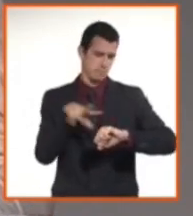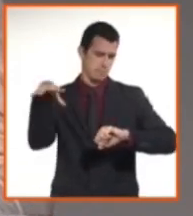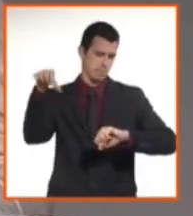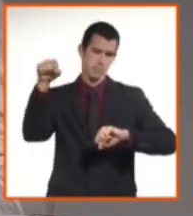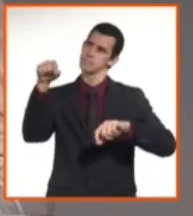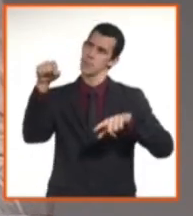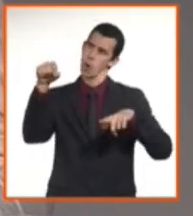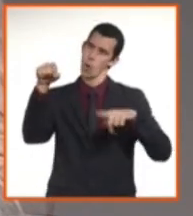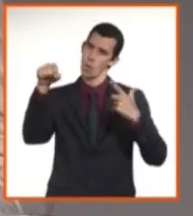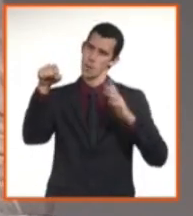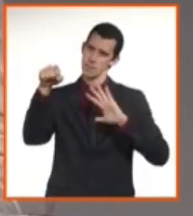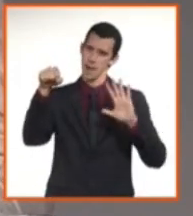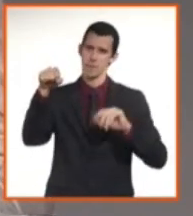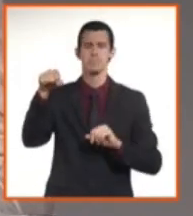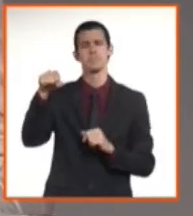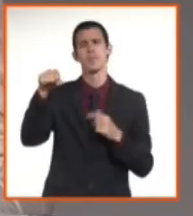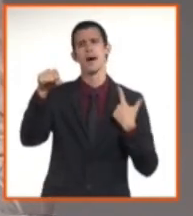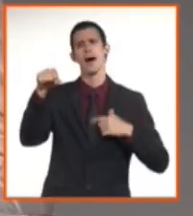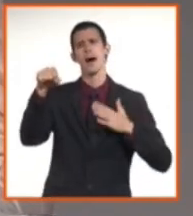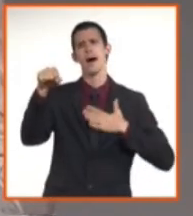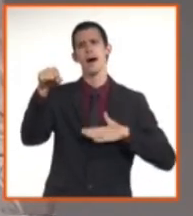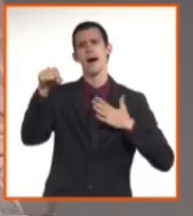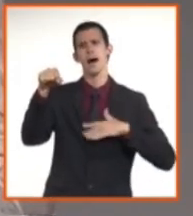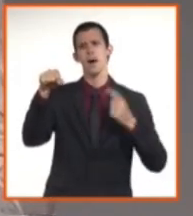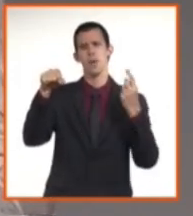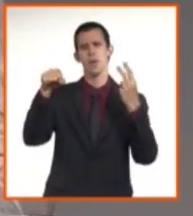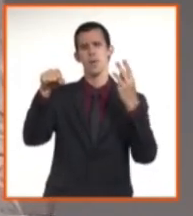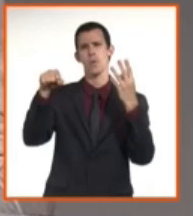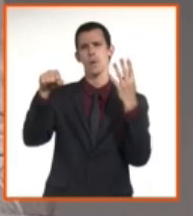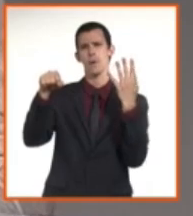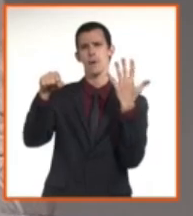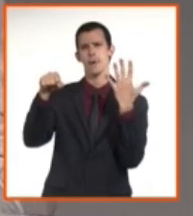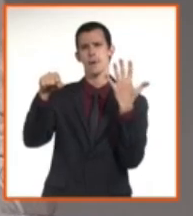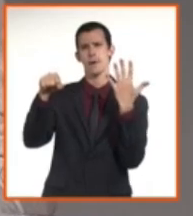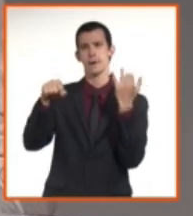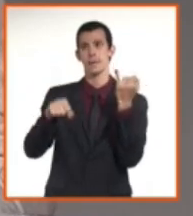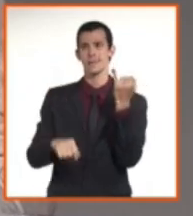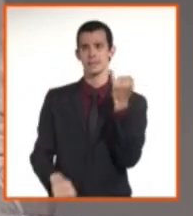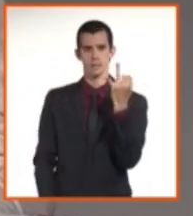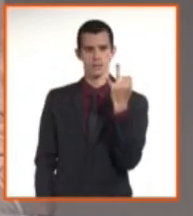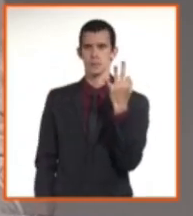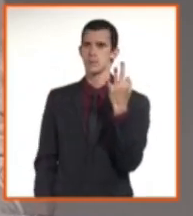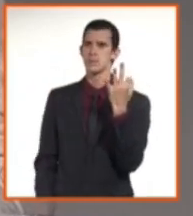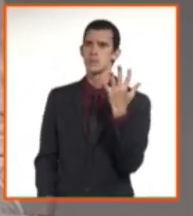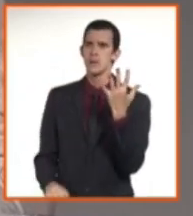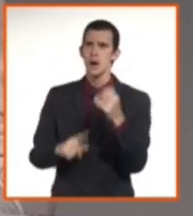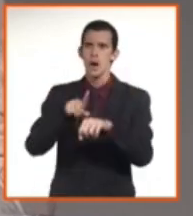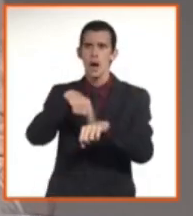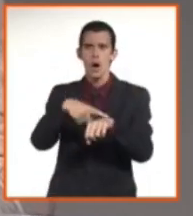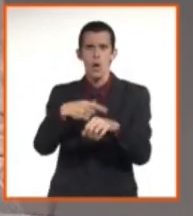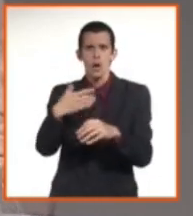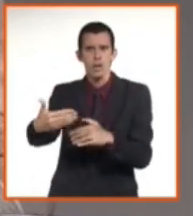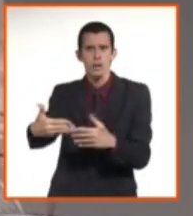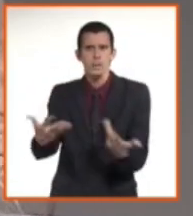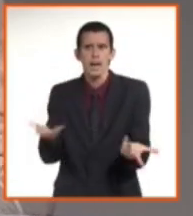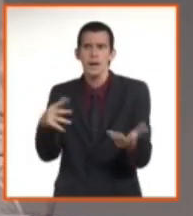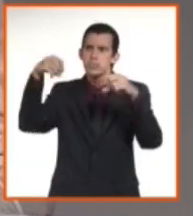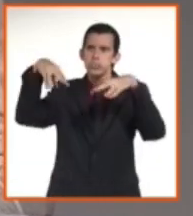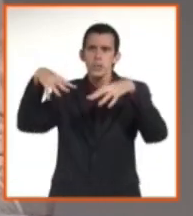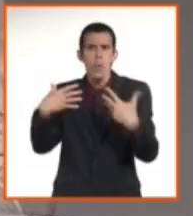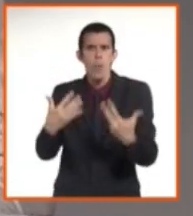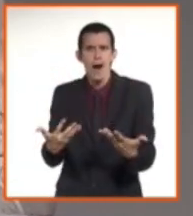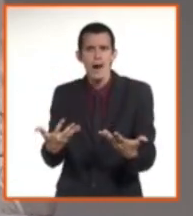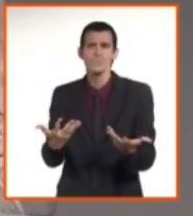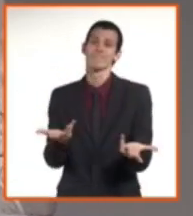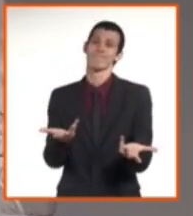sucede que, producto del recalentamiento que viene en esta época, al subir la masa de